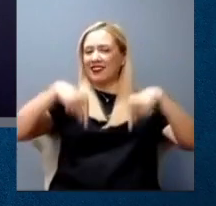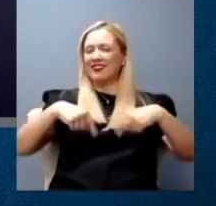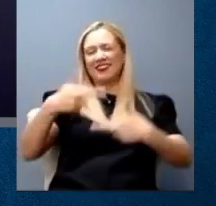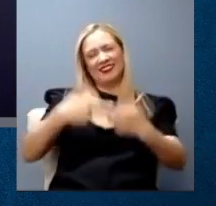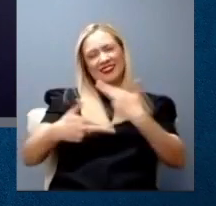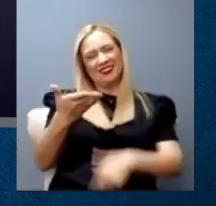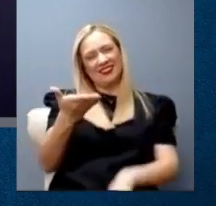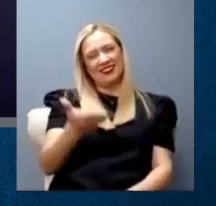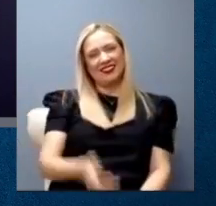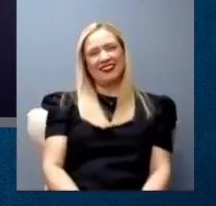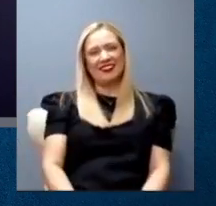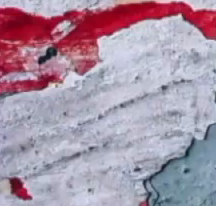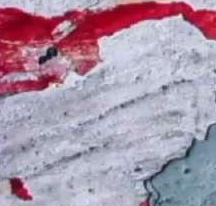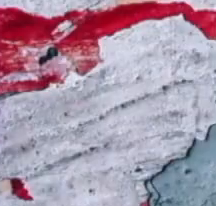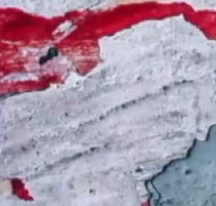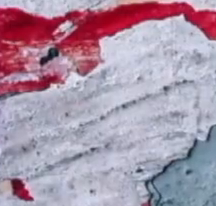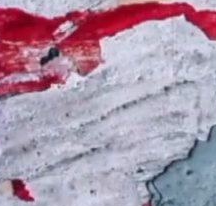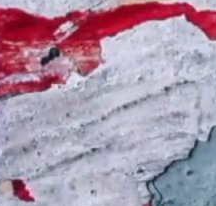regresamos.